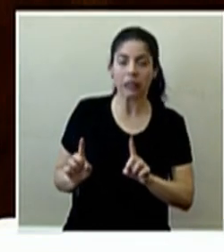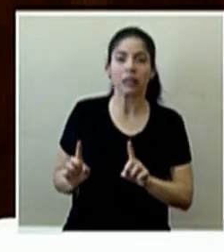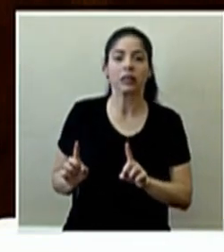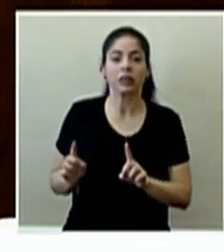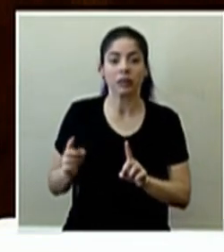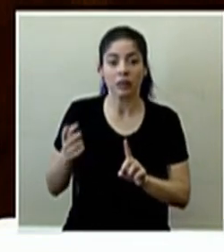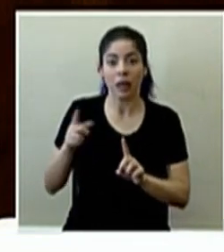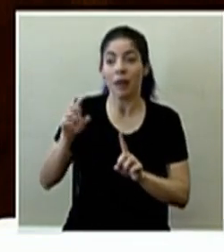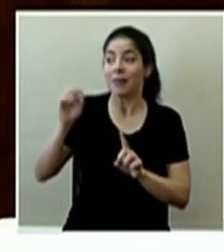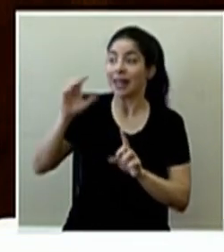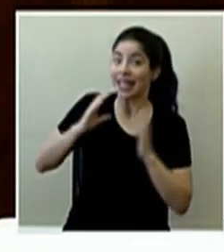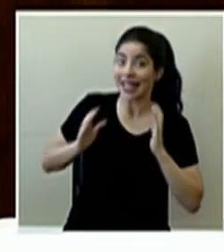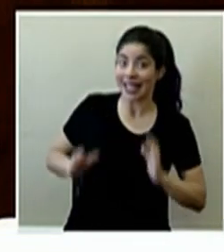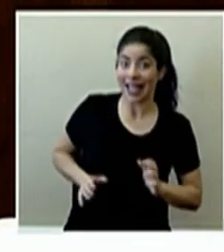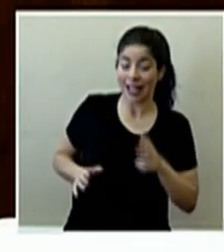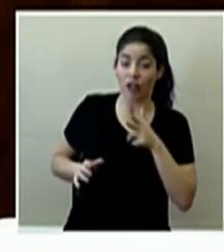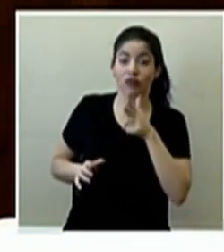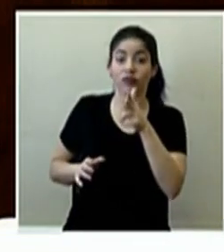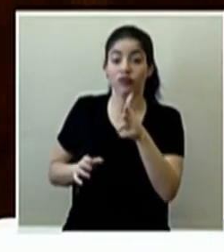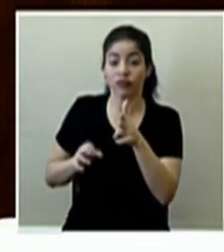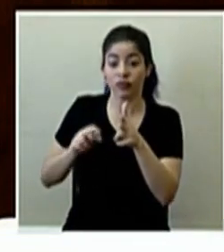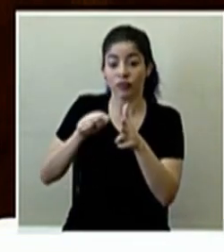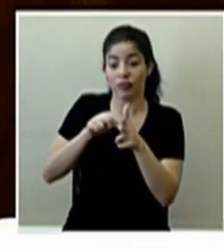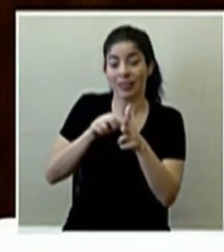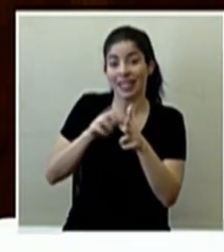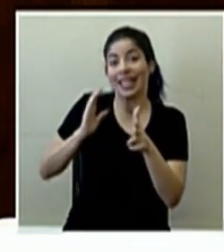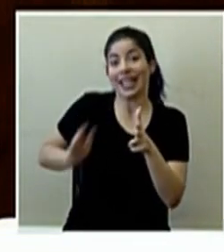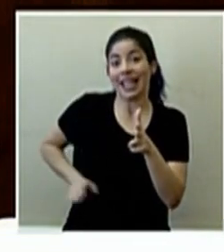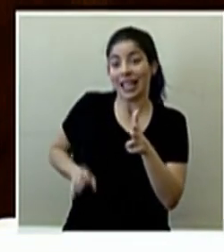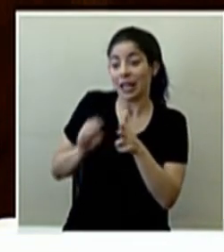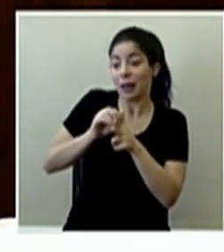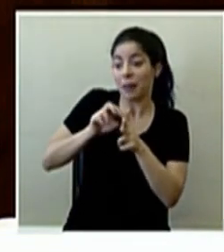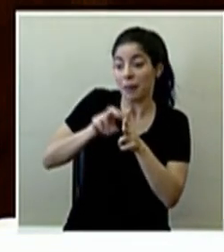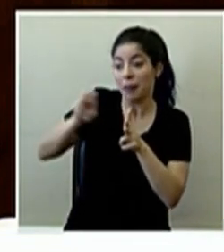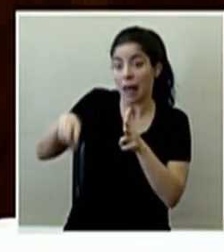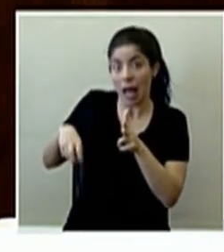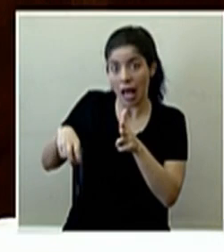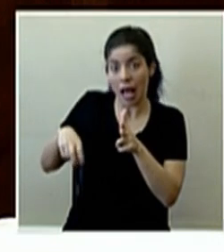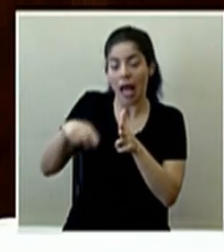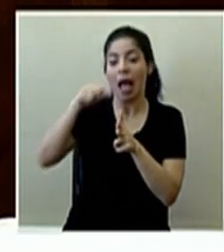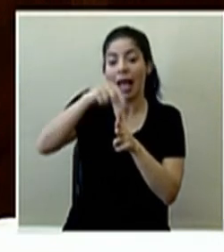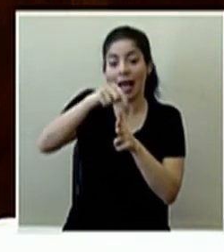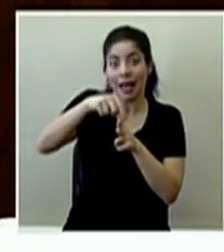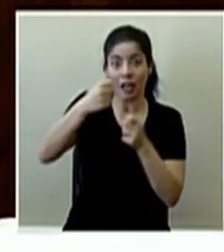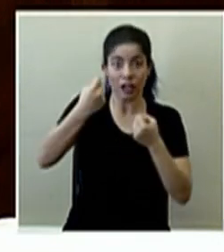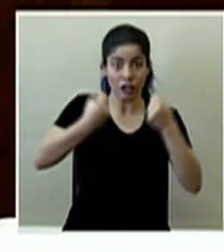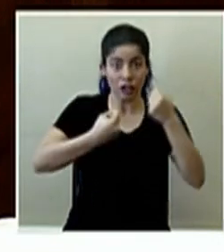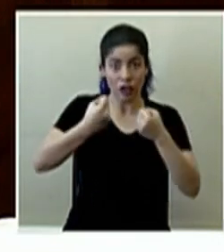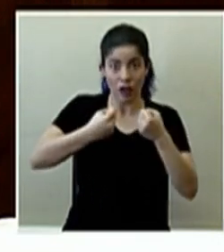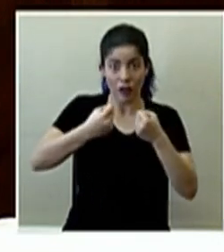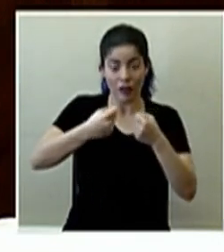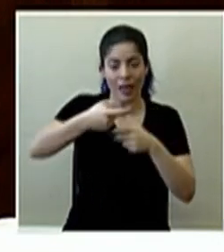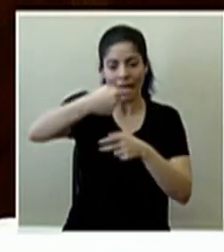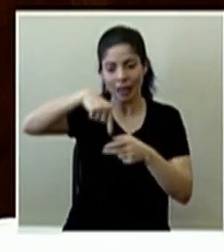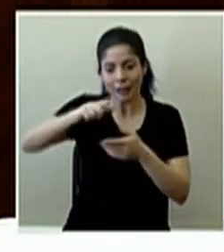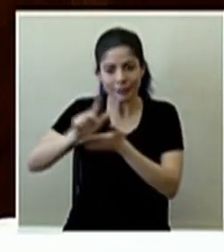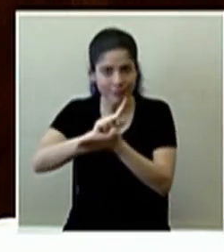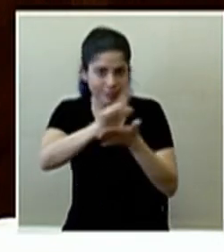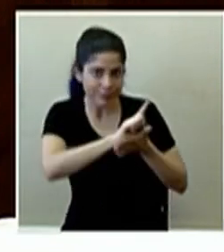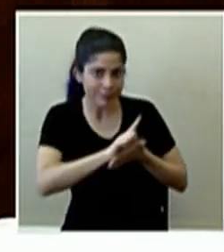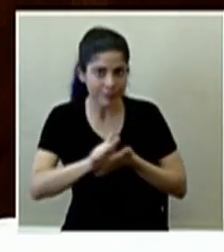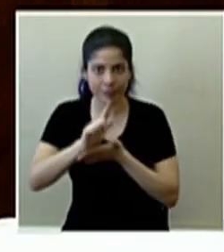nos bajamos, dejamos al cliente, al usuario en algún lugar y hacemos una